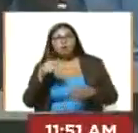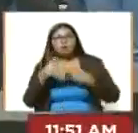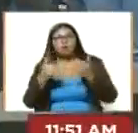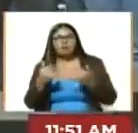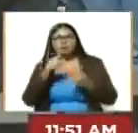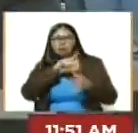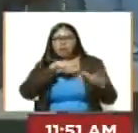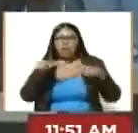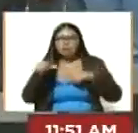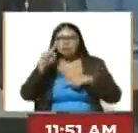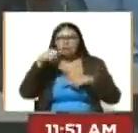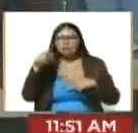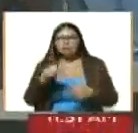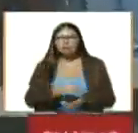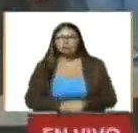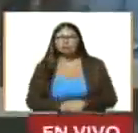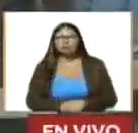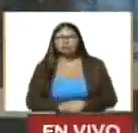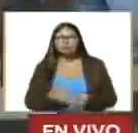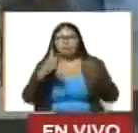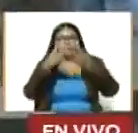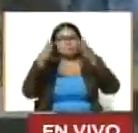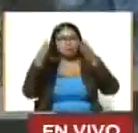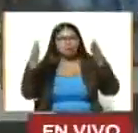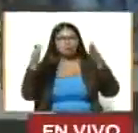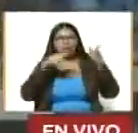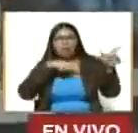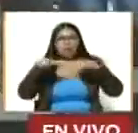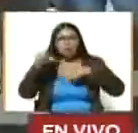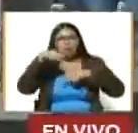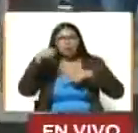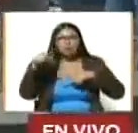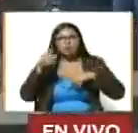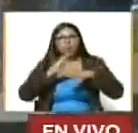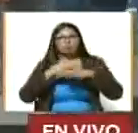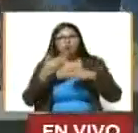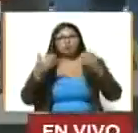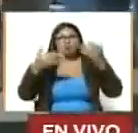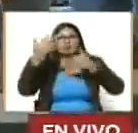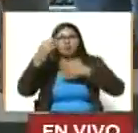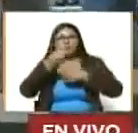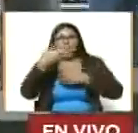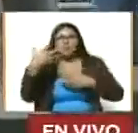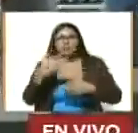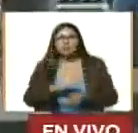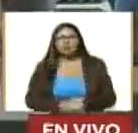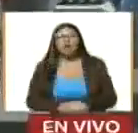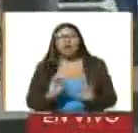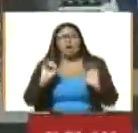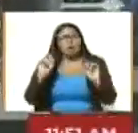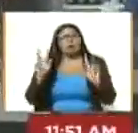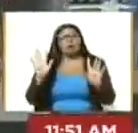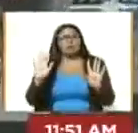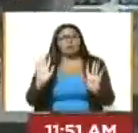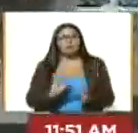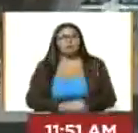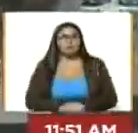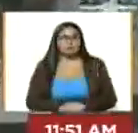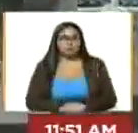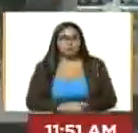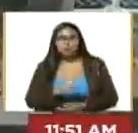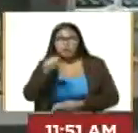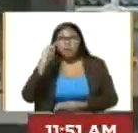listos? Abran el espacio ahí. ¿Estamos listos? ¿Y por qué está en blanco la pantalla? Ah. Para